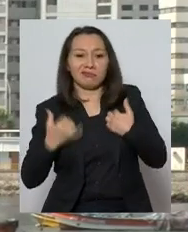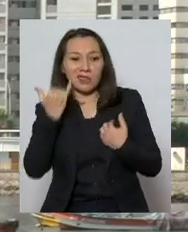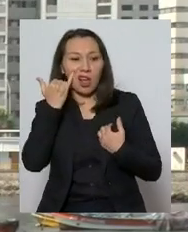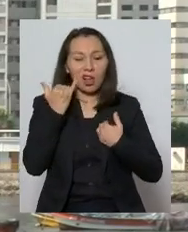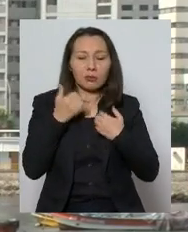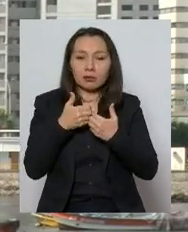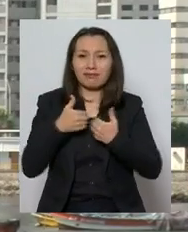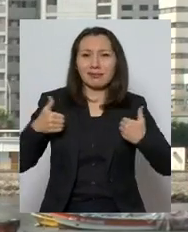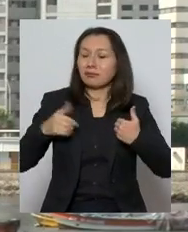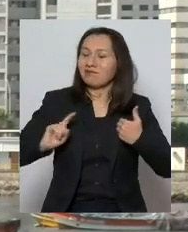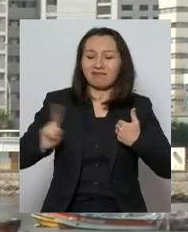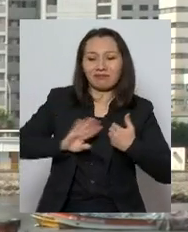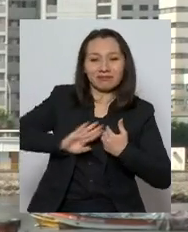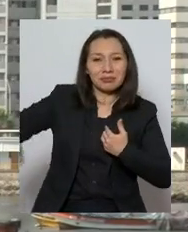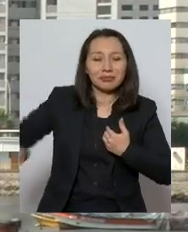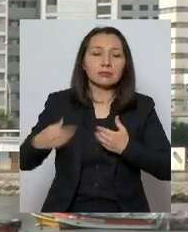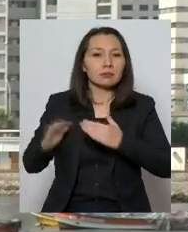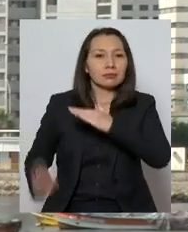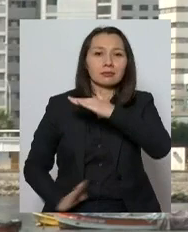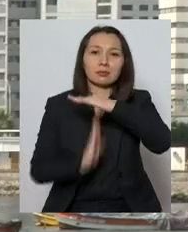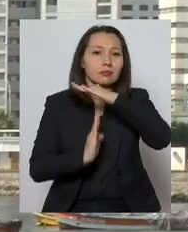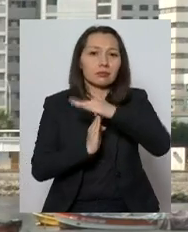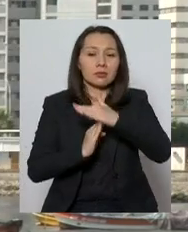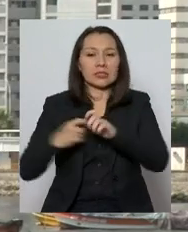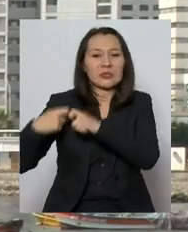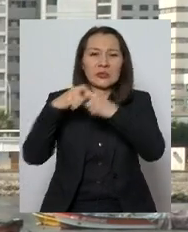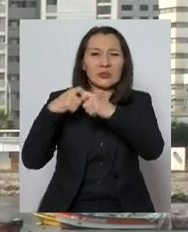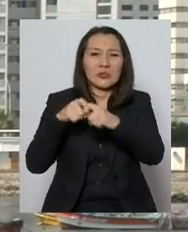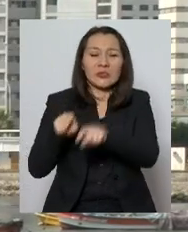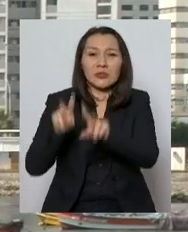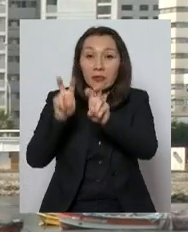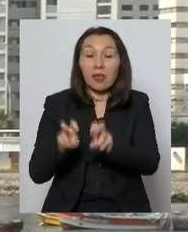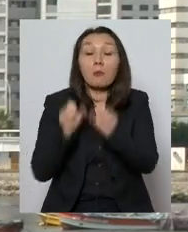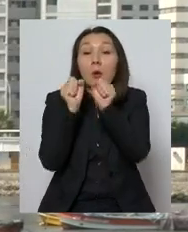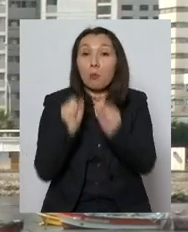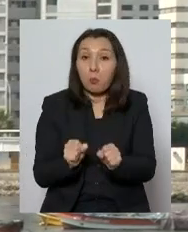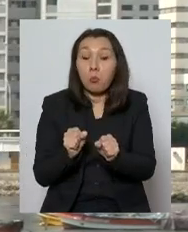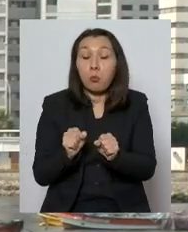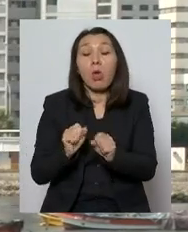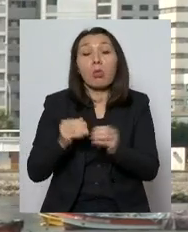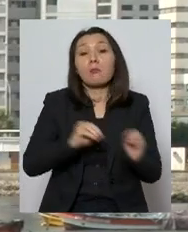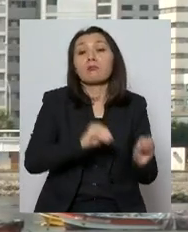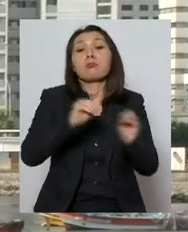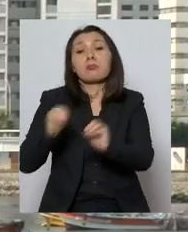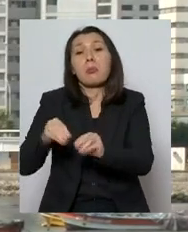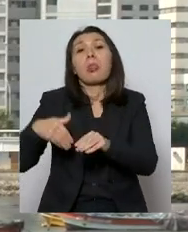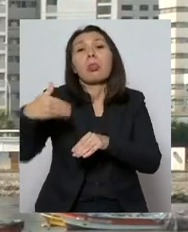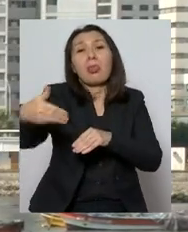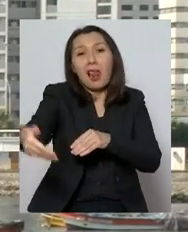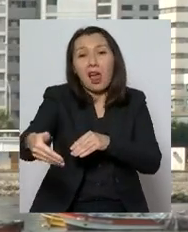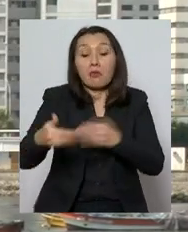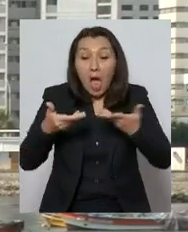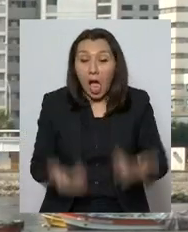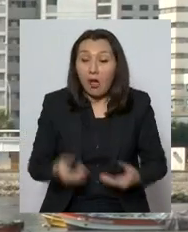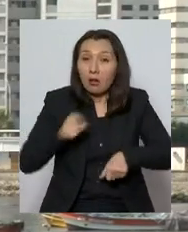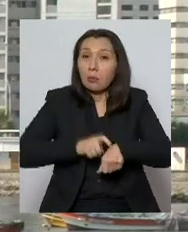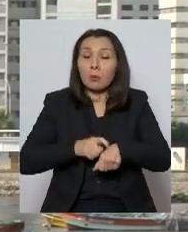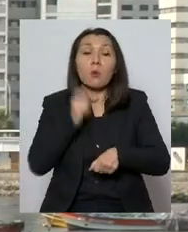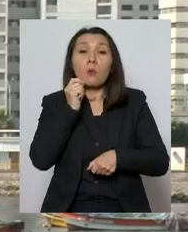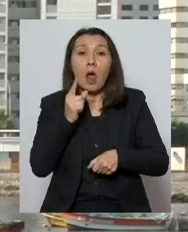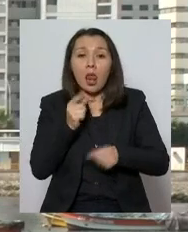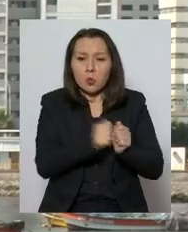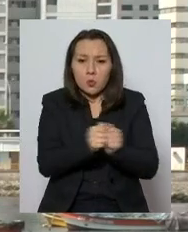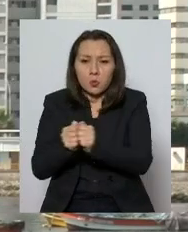diferencias aparte. Posterguemos discusiones que pueden ser postergadas, porque es el momento de